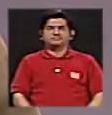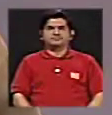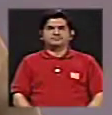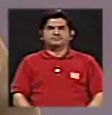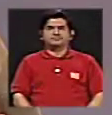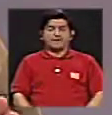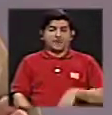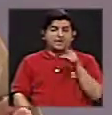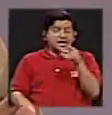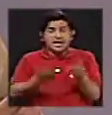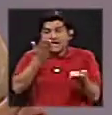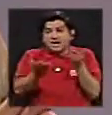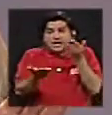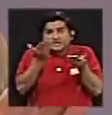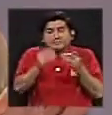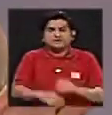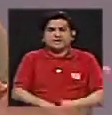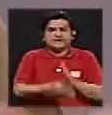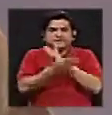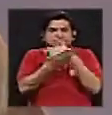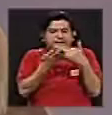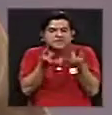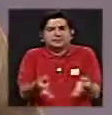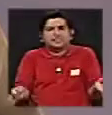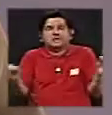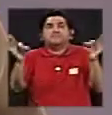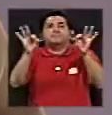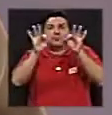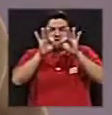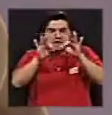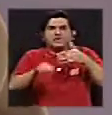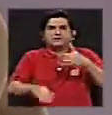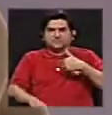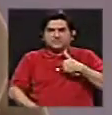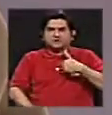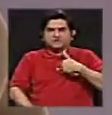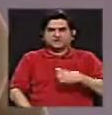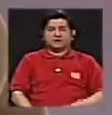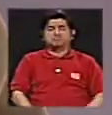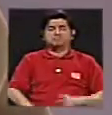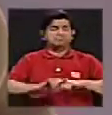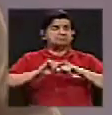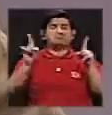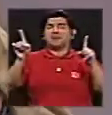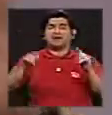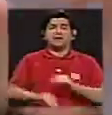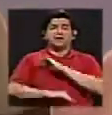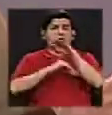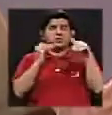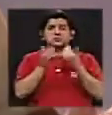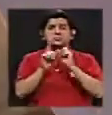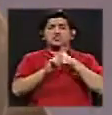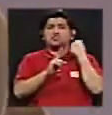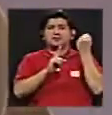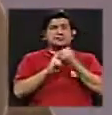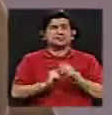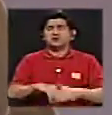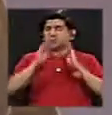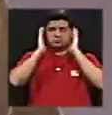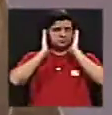Y era tal vez el tramo más importante, ¿verdad? Uh-huh. ¿Verdad? Y sin embargo, todo eso pasa de